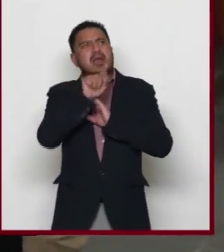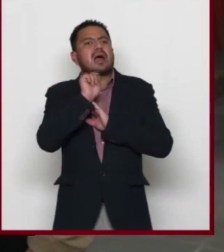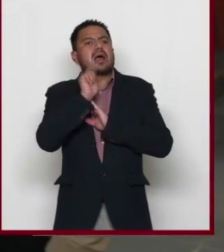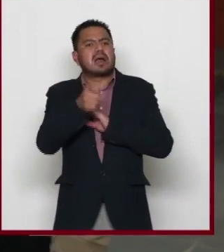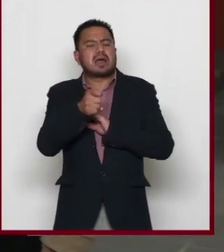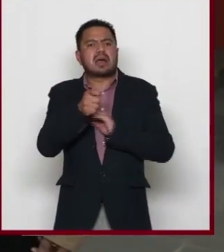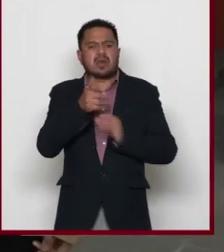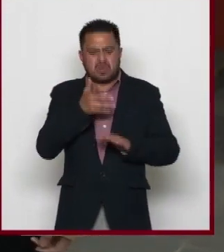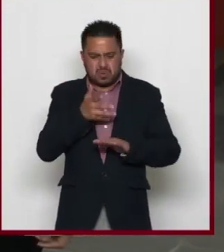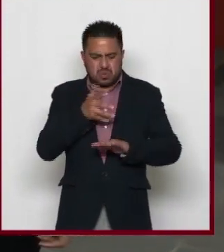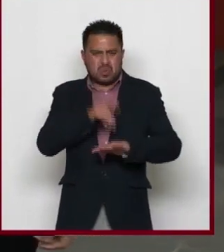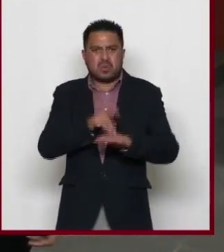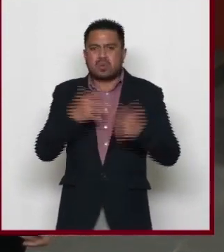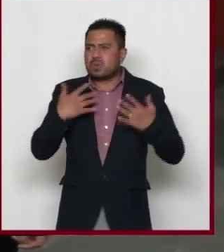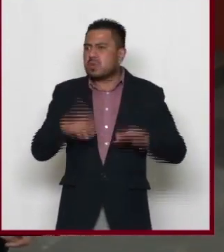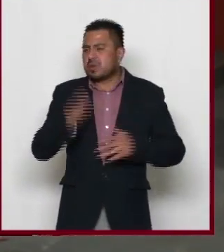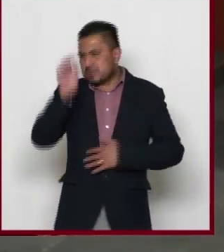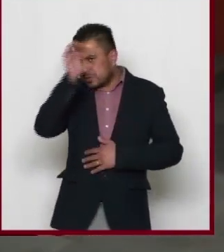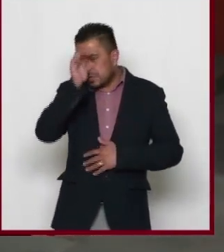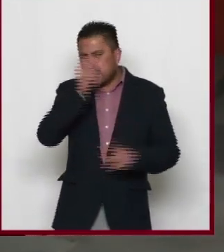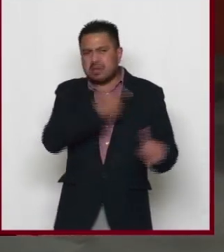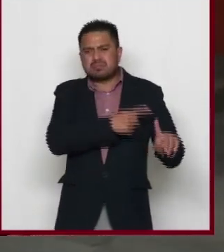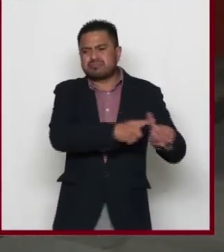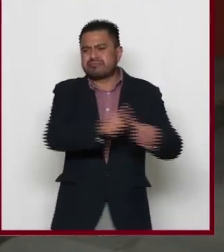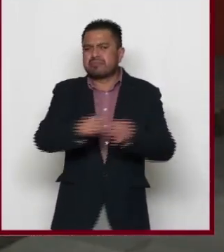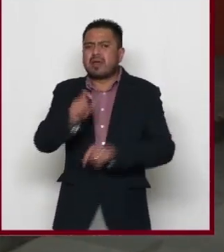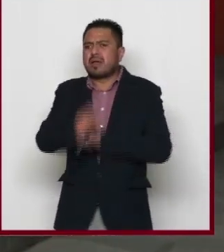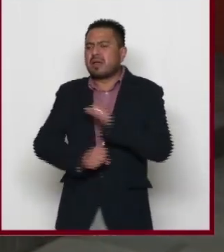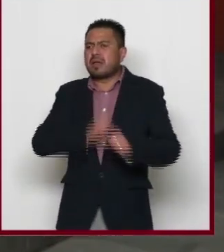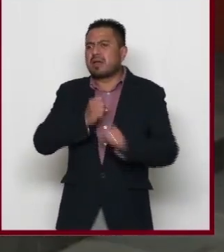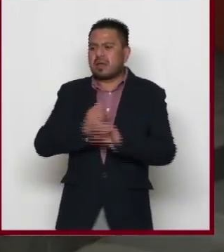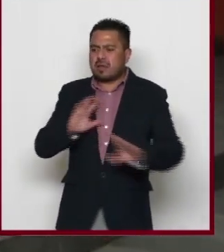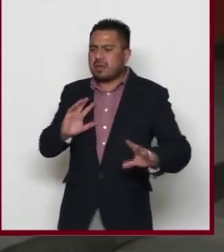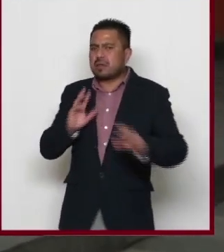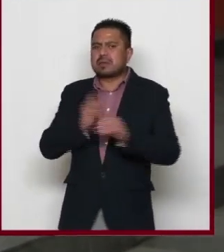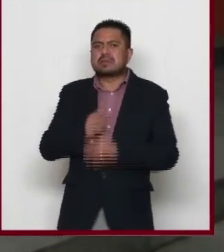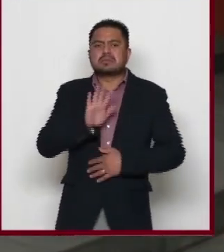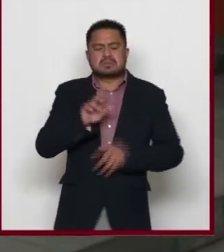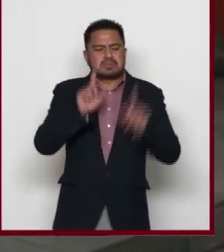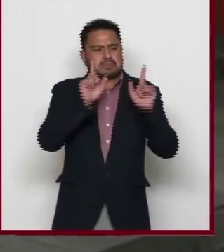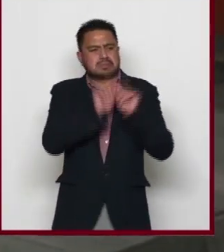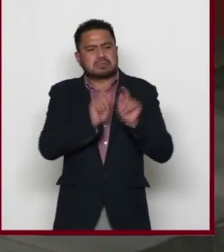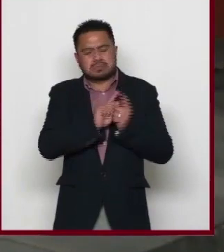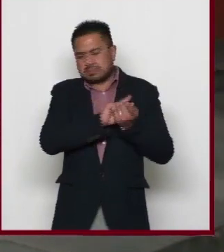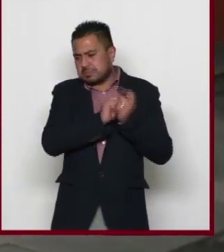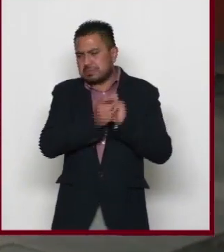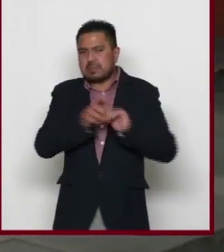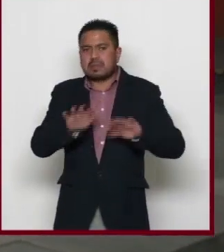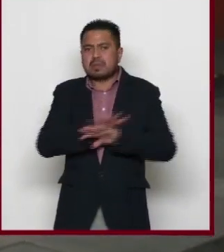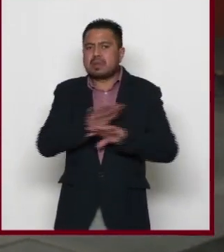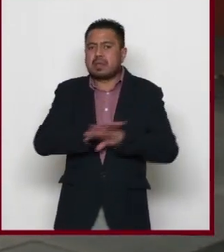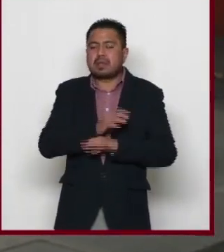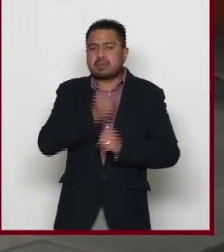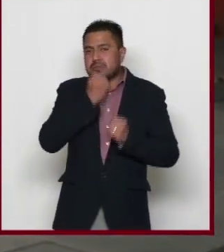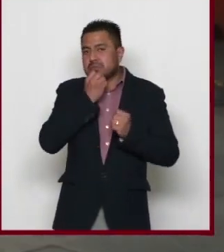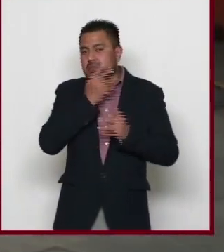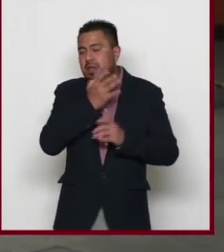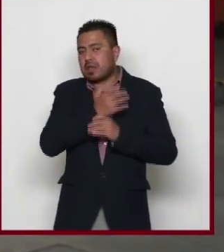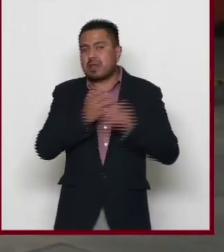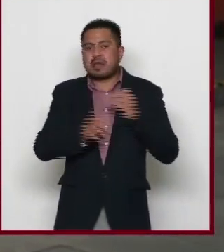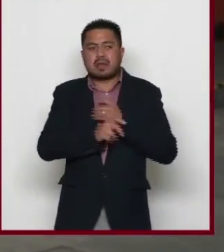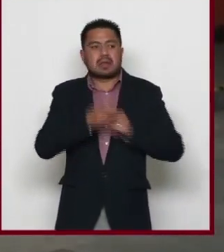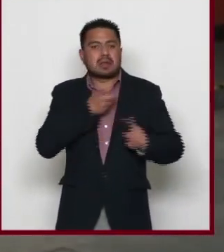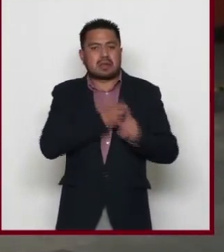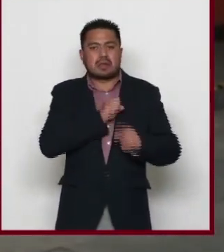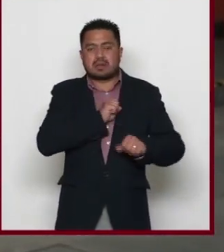muchos científicos a lo largo de los años, sintetizado y transformado en este hermoso instrumento que nos ha permitido